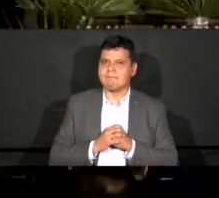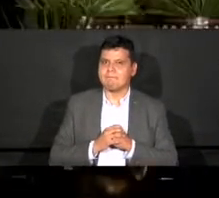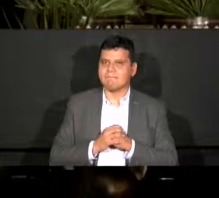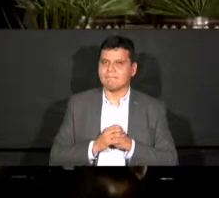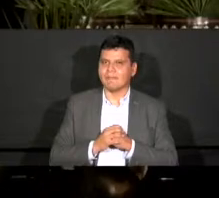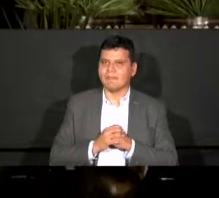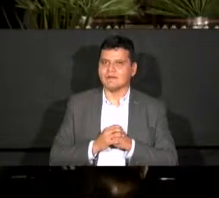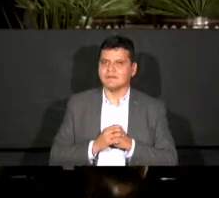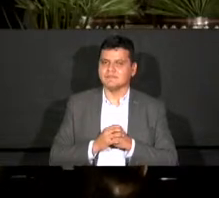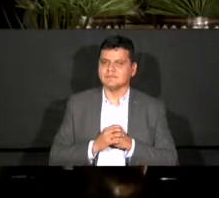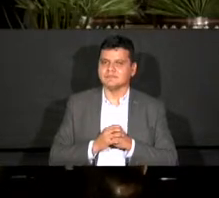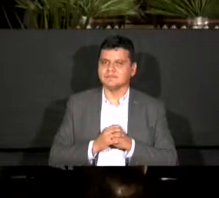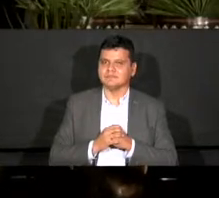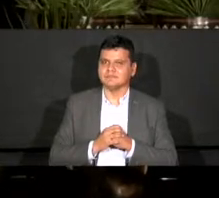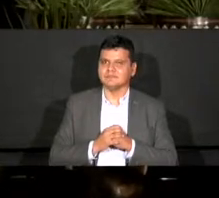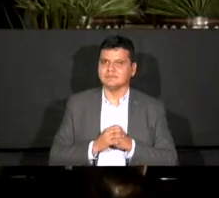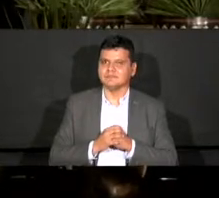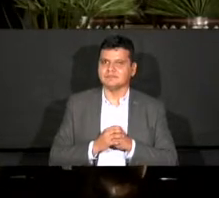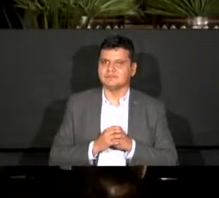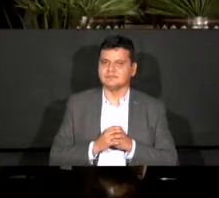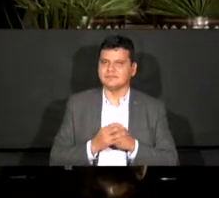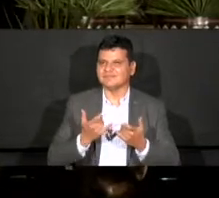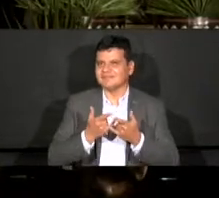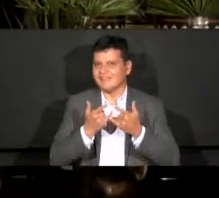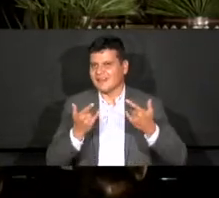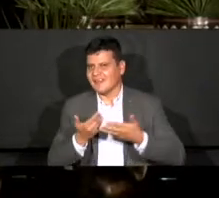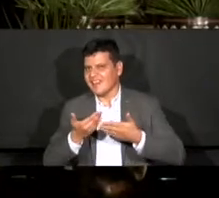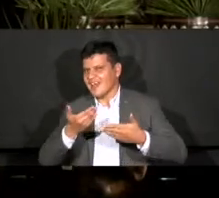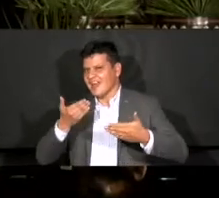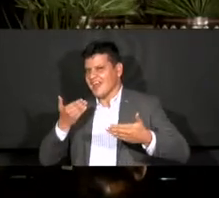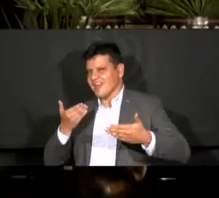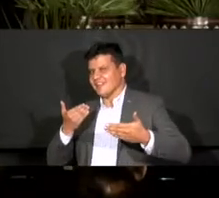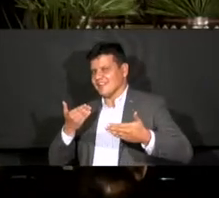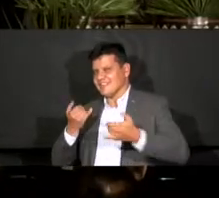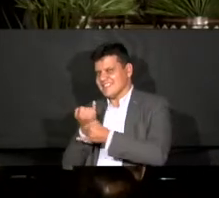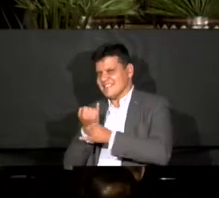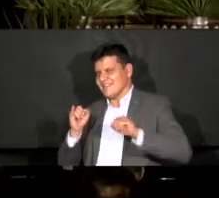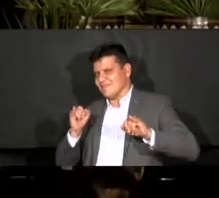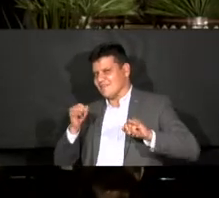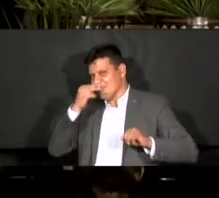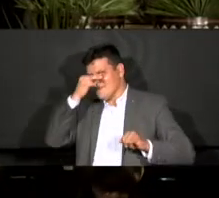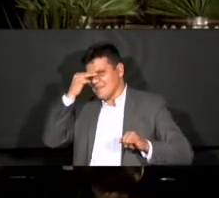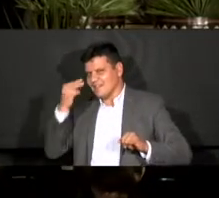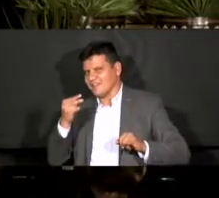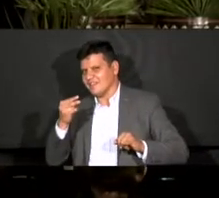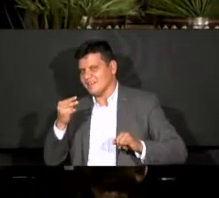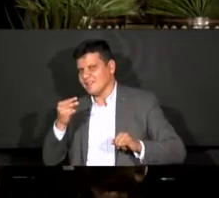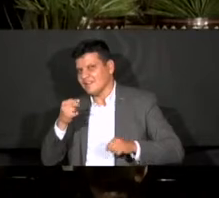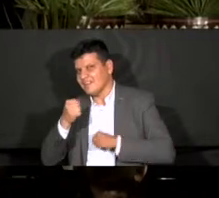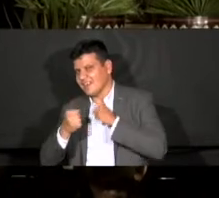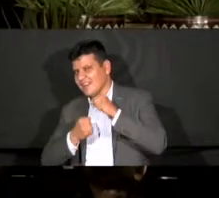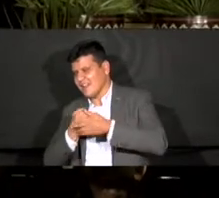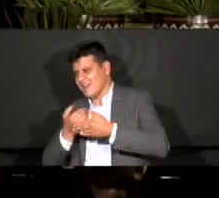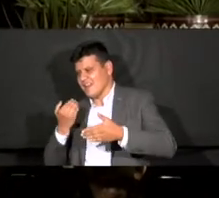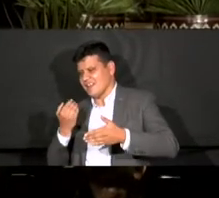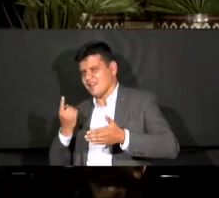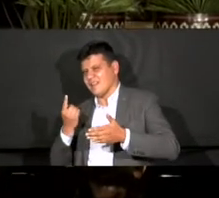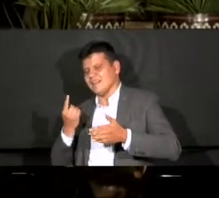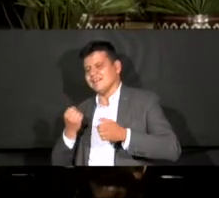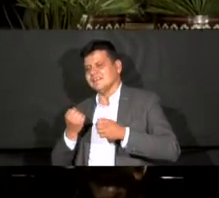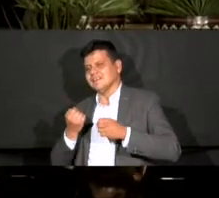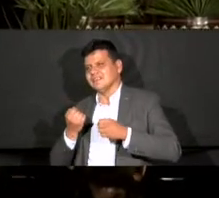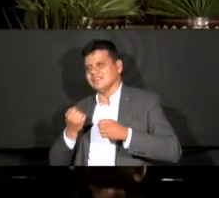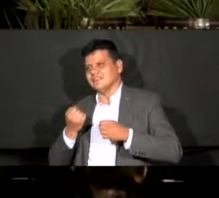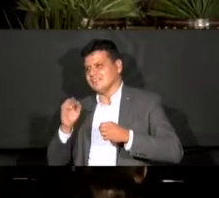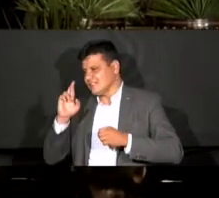En el año que celebramos la consumación de la independencia de México, recordamos la trascendencia que Chihuahua